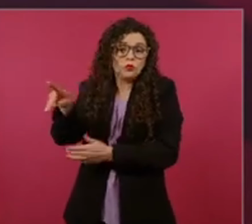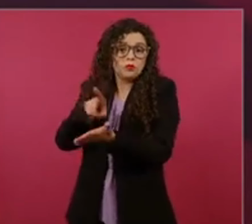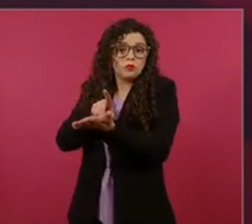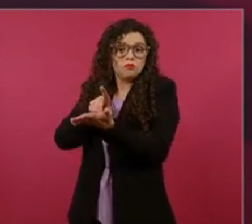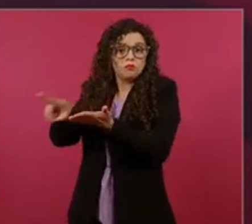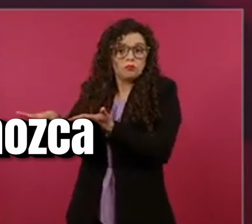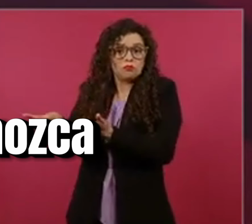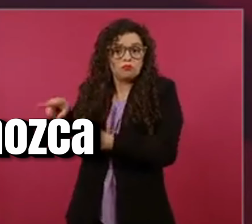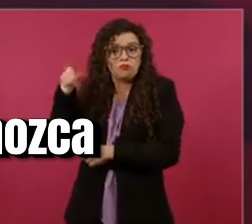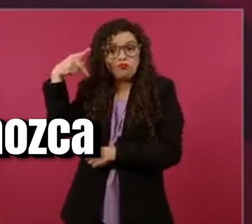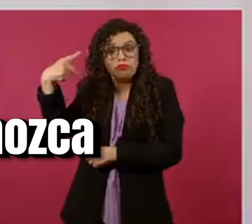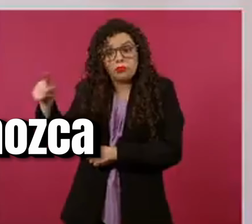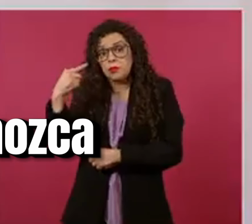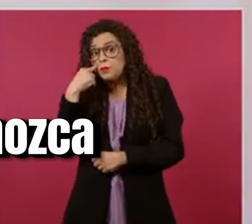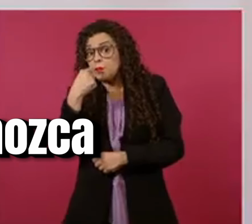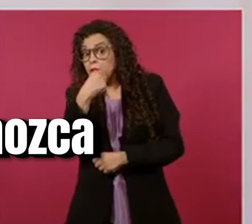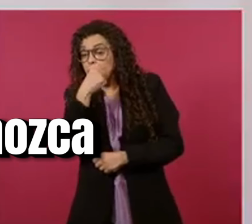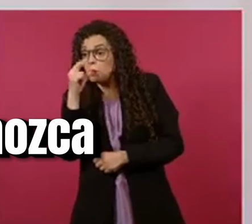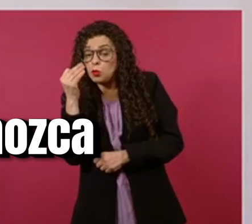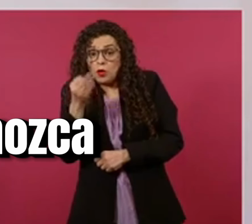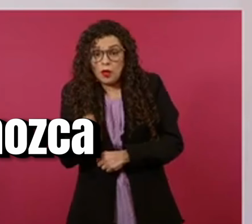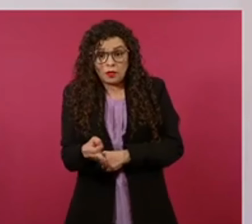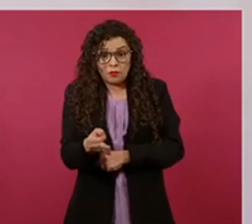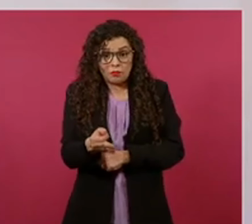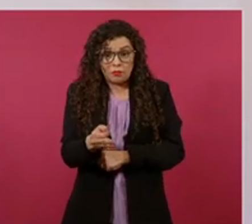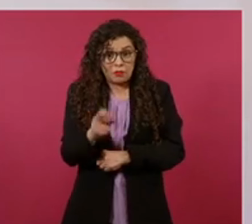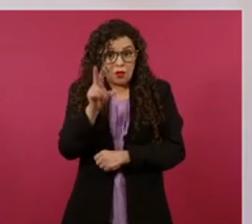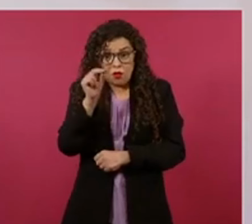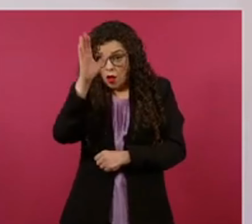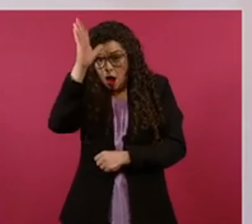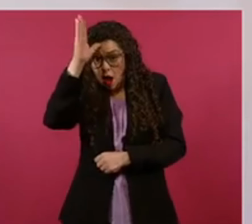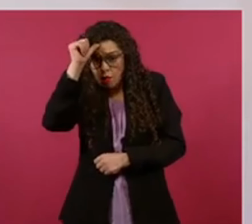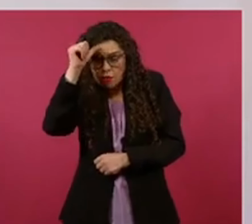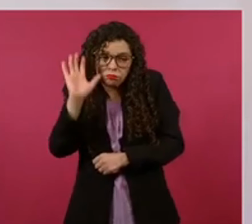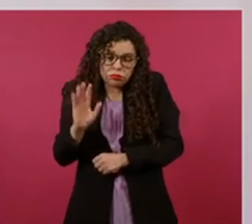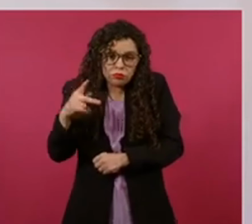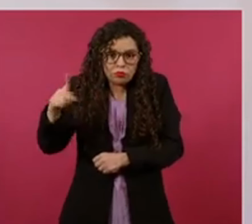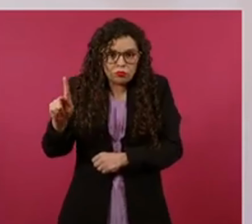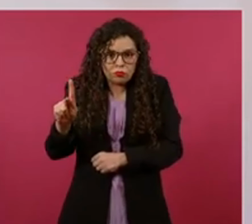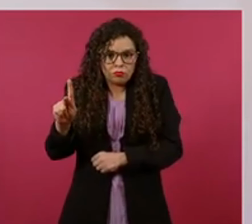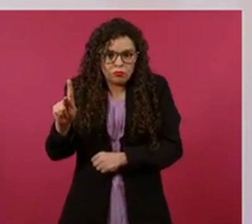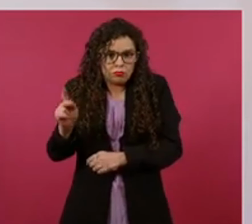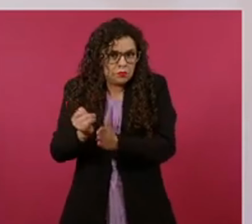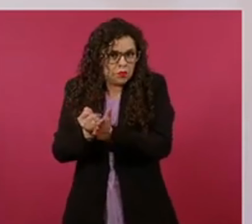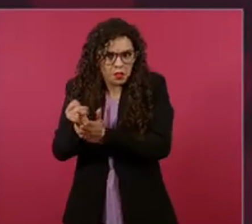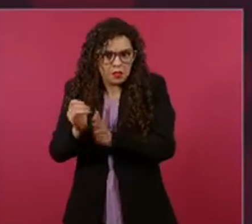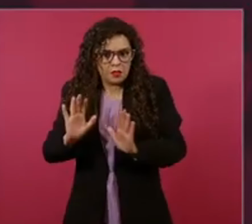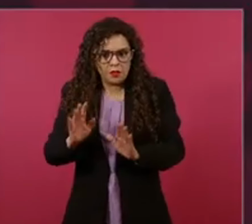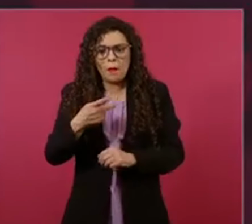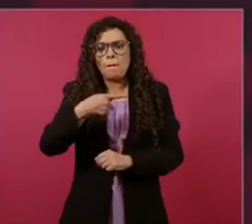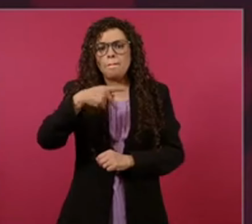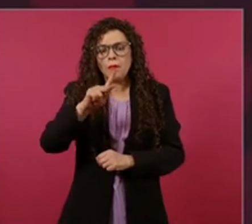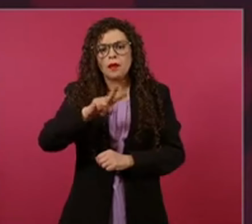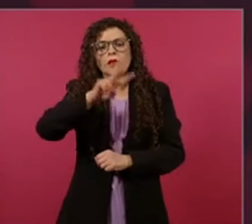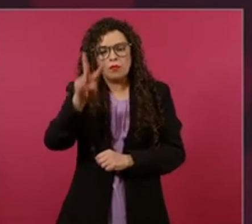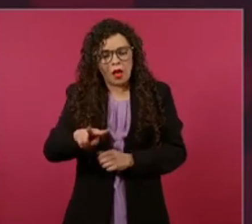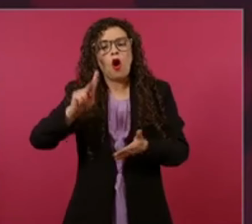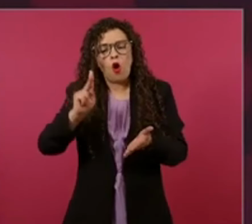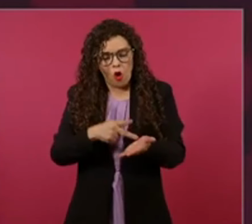Y por eso es importante pues que se conozca. Por ejemplo, repito, ¿cuántos jueces de distrito